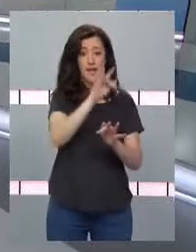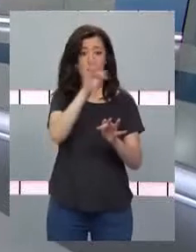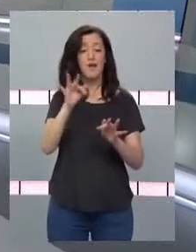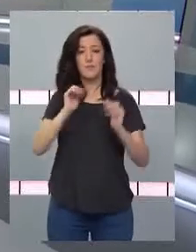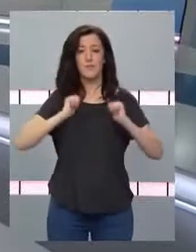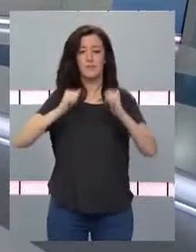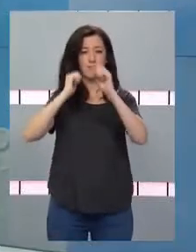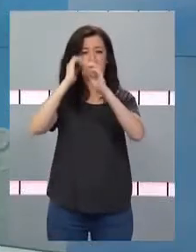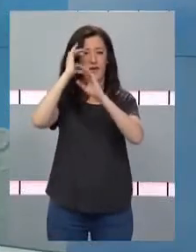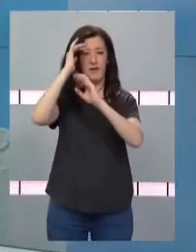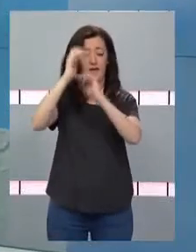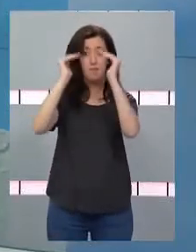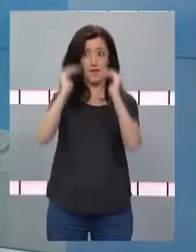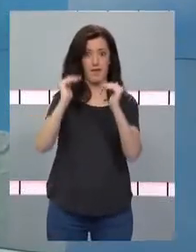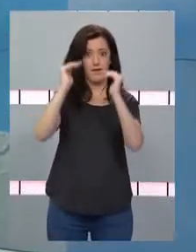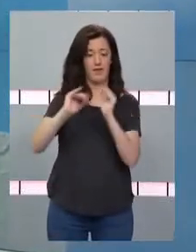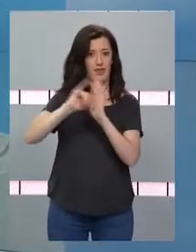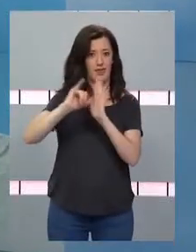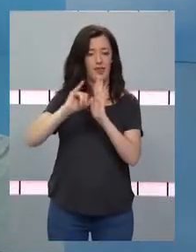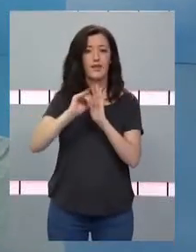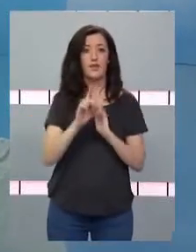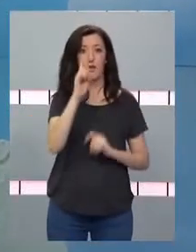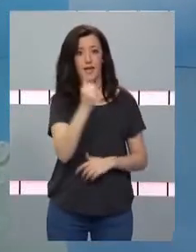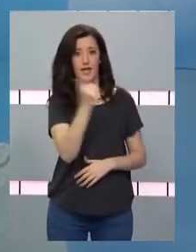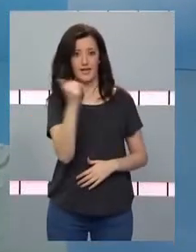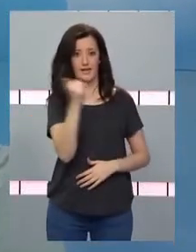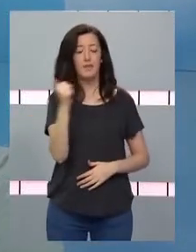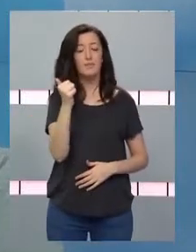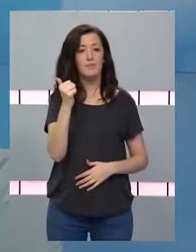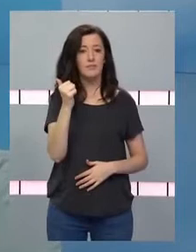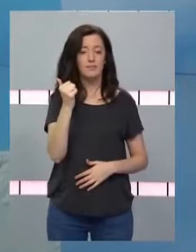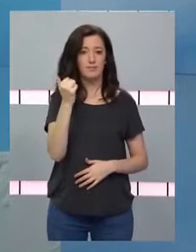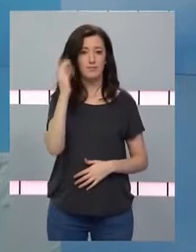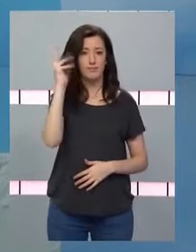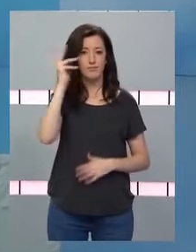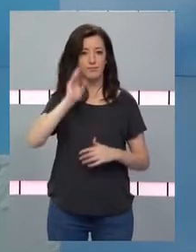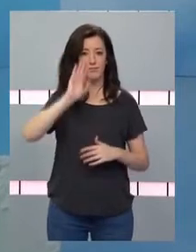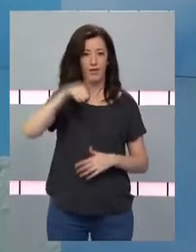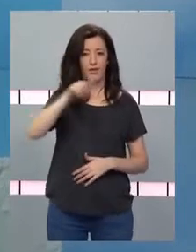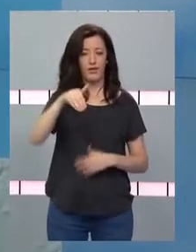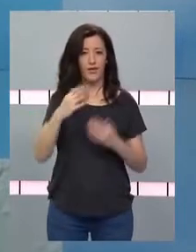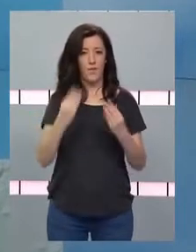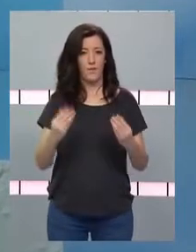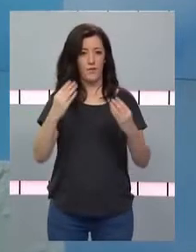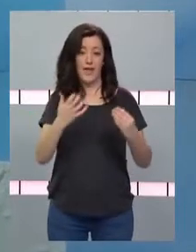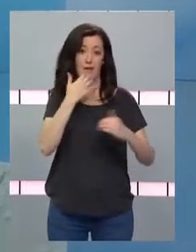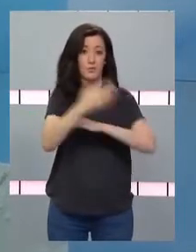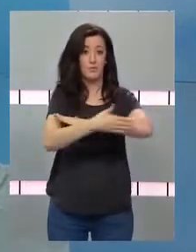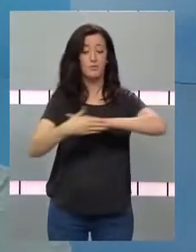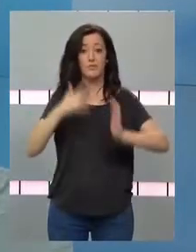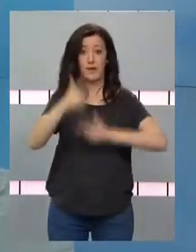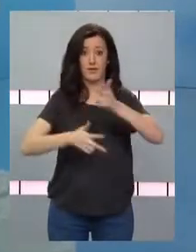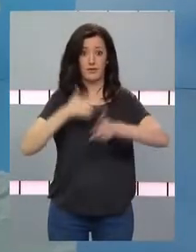Nubosidad de tipo bajo en regiones del noroeste peninsular, dejando consigo ese ambiente más variable y húmedo hacia las costas del País Vasco, donde allí